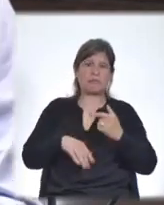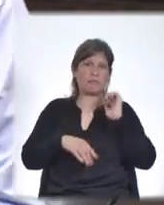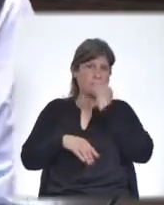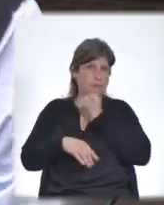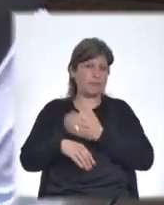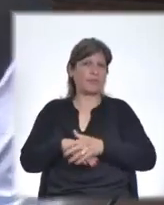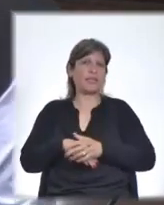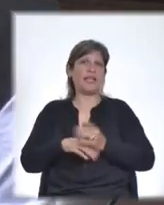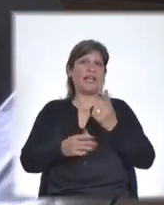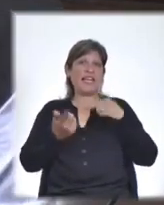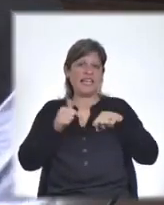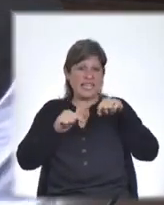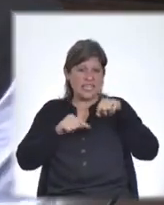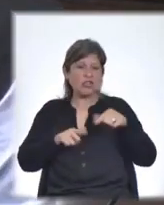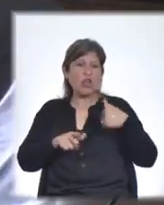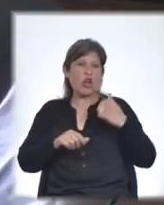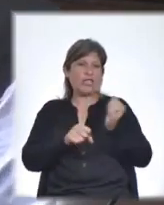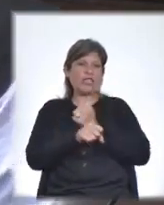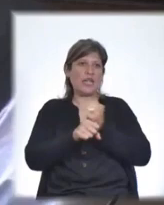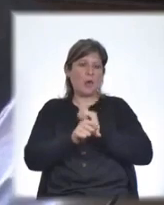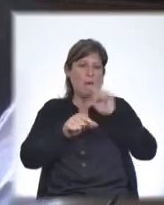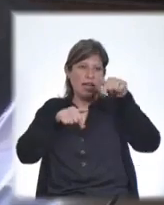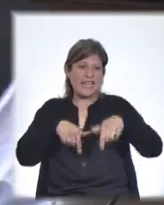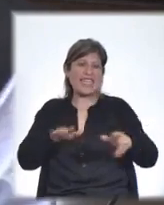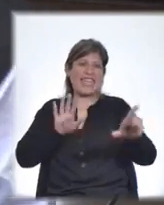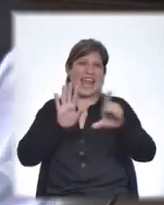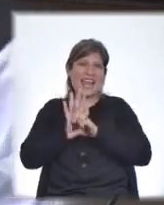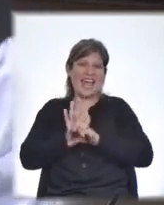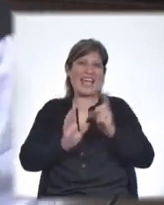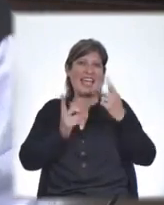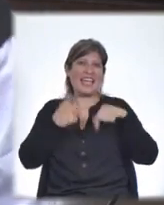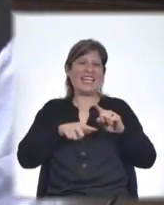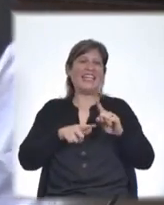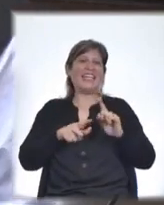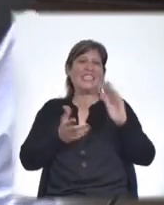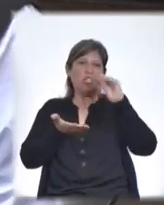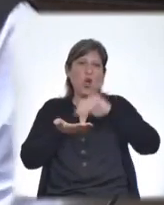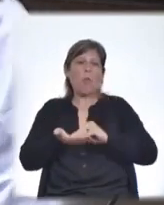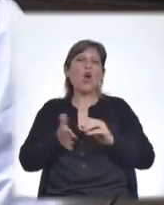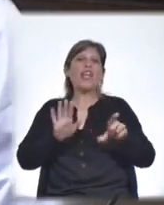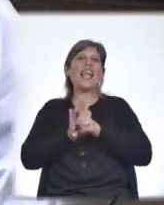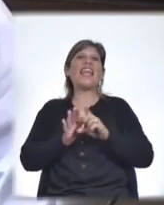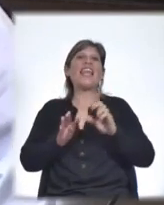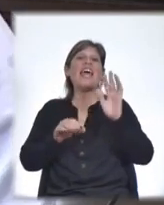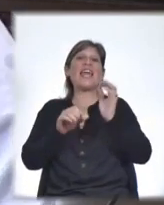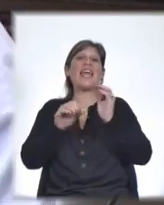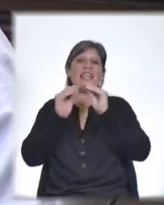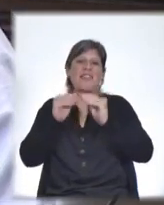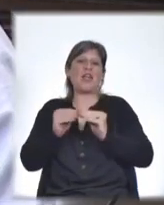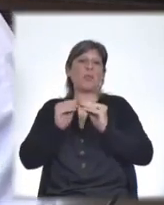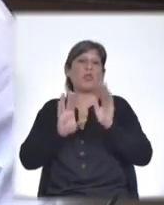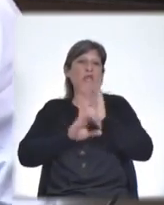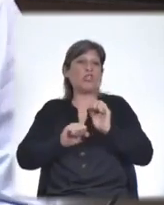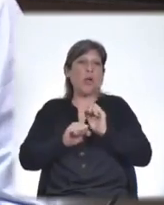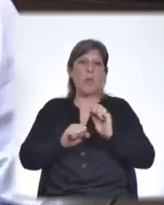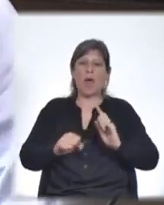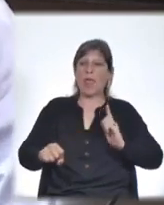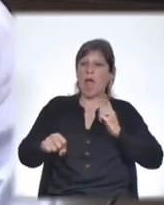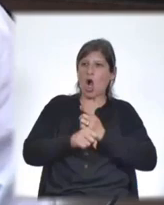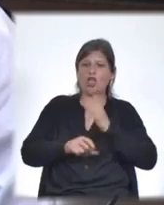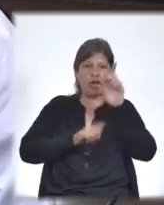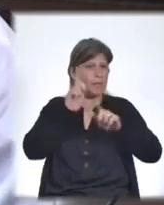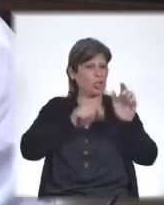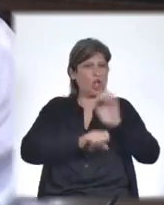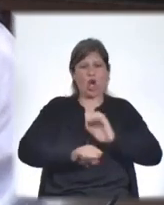Y es eso lo que se está consagrando en esta ley y además se lo coloca en la ley de presupuesto porque no se puede oponer la ciudadanía a ella, porque las